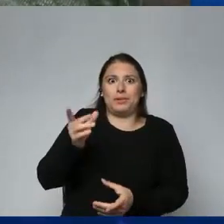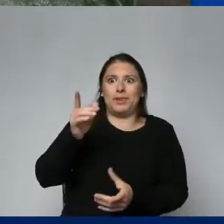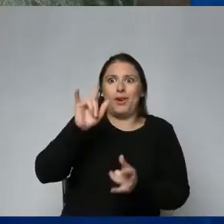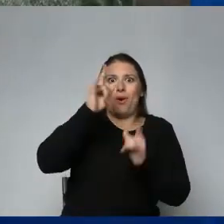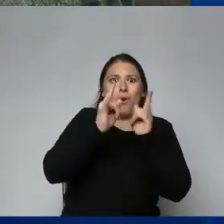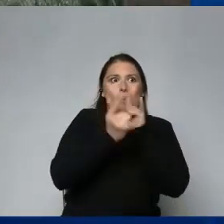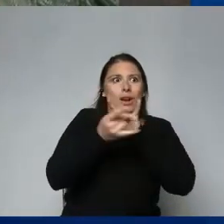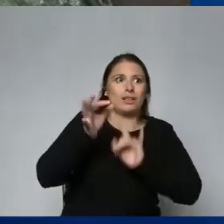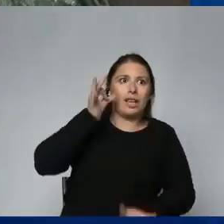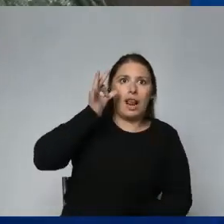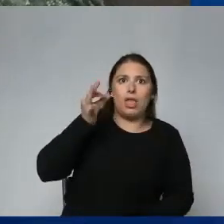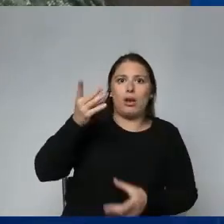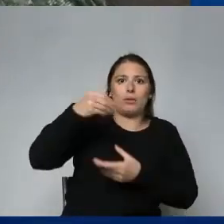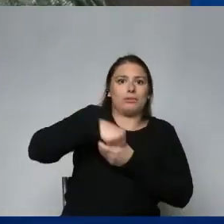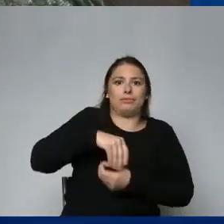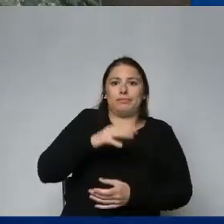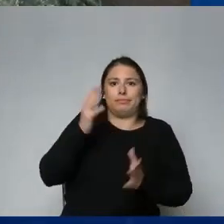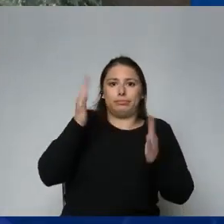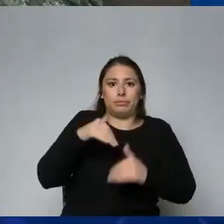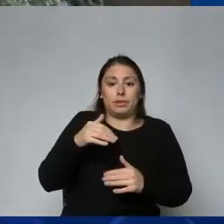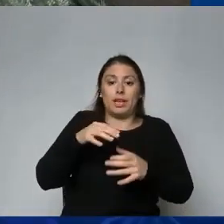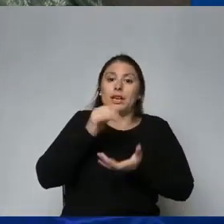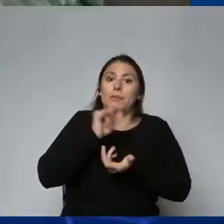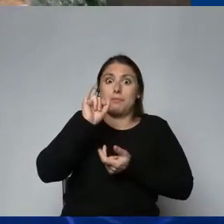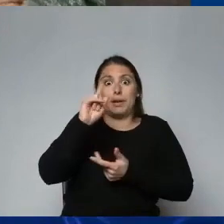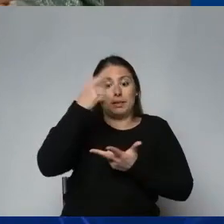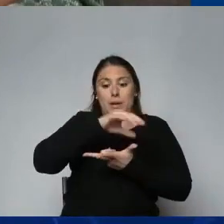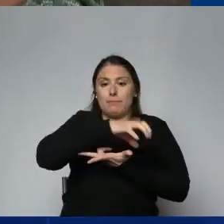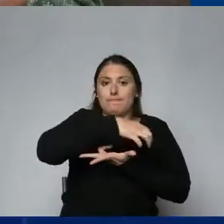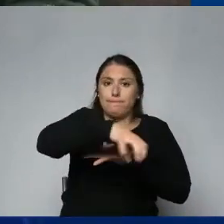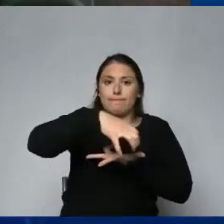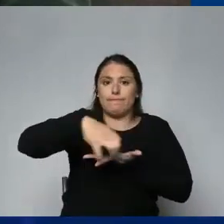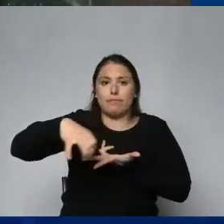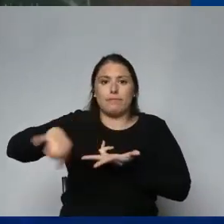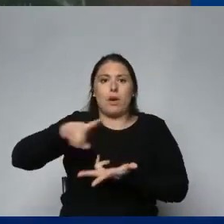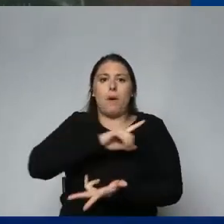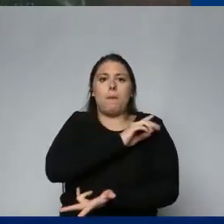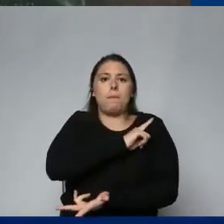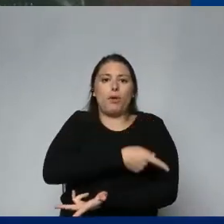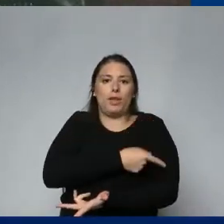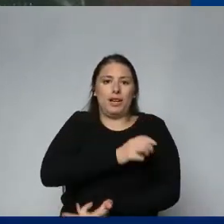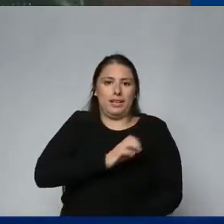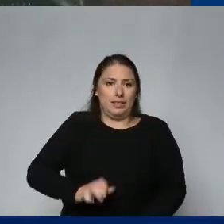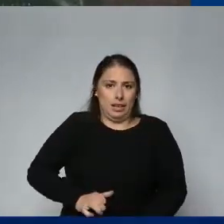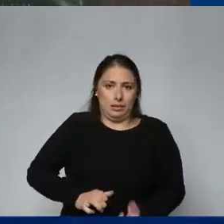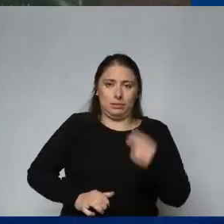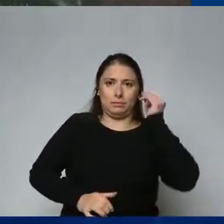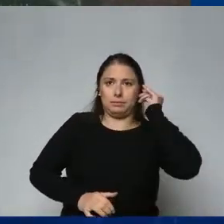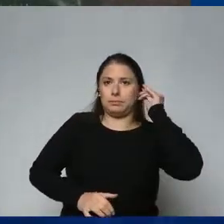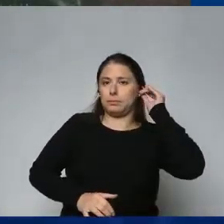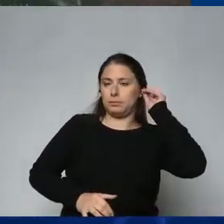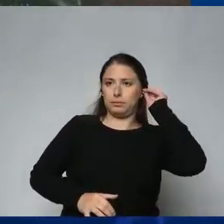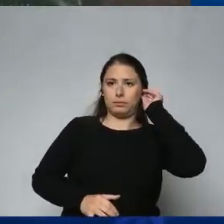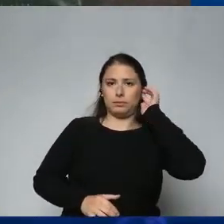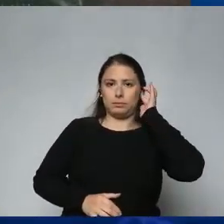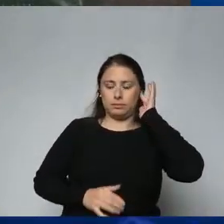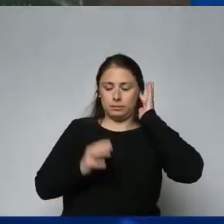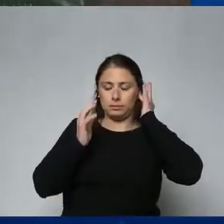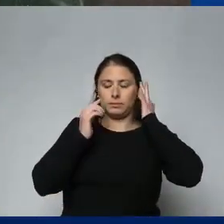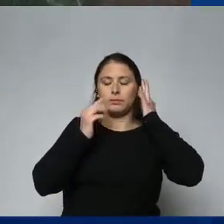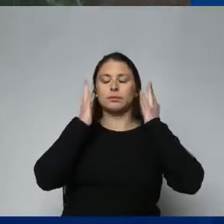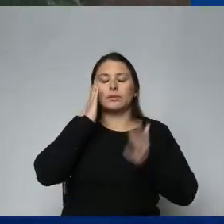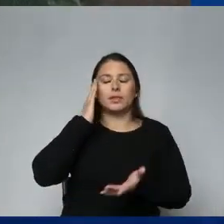El principal es la separación de poderes. Mirta, ya sé que un proyecto de esta